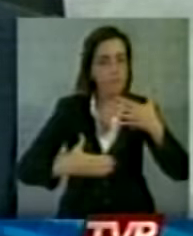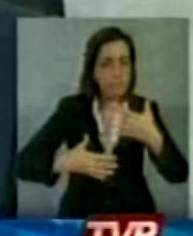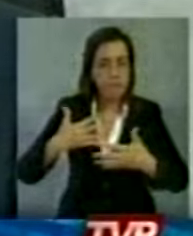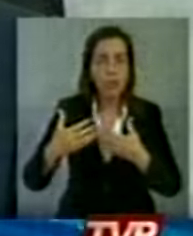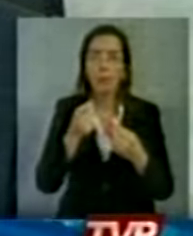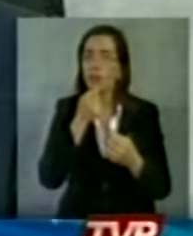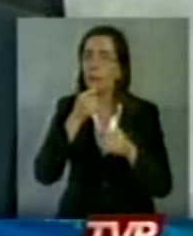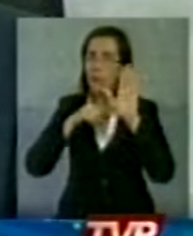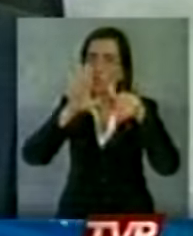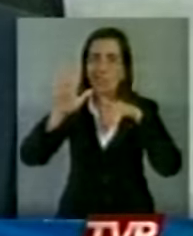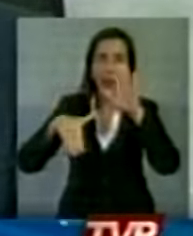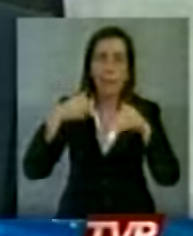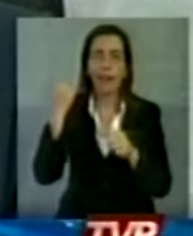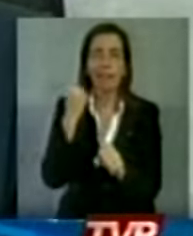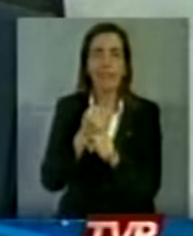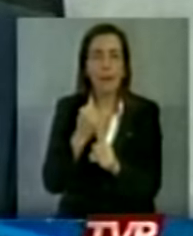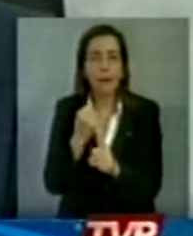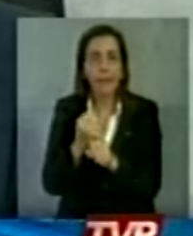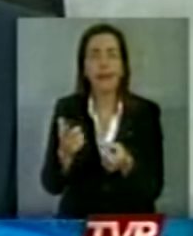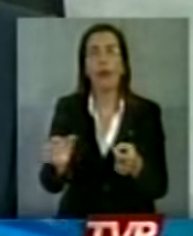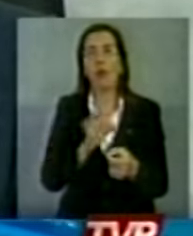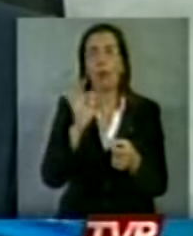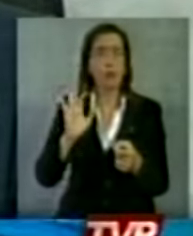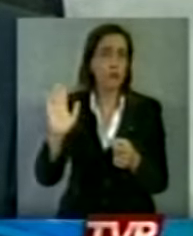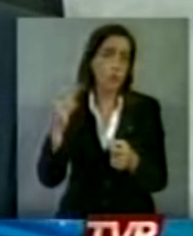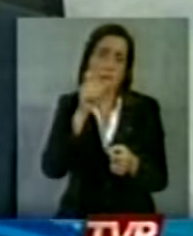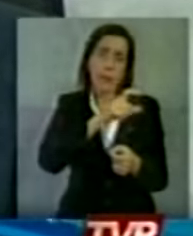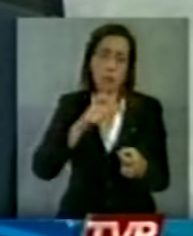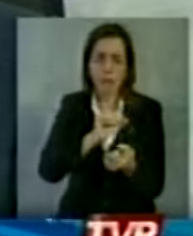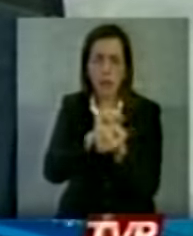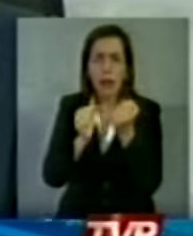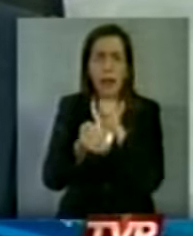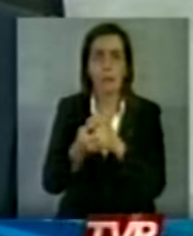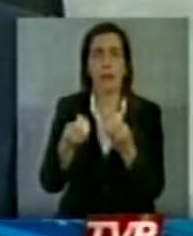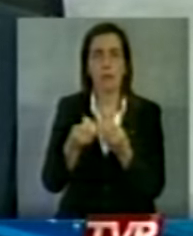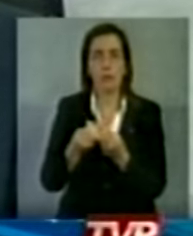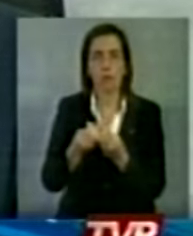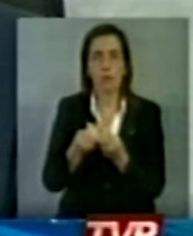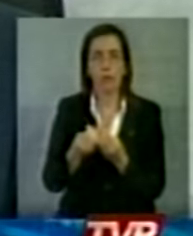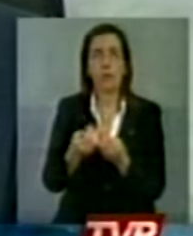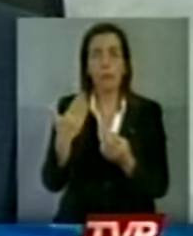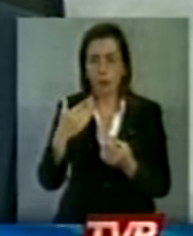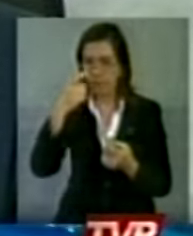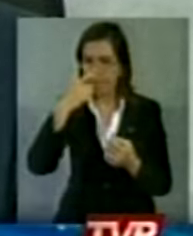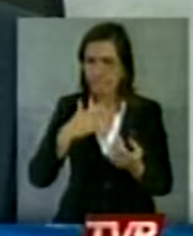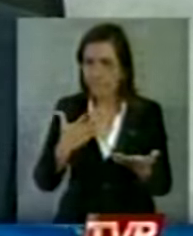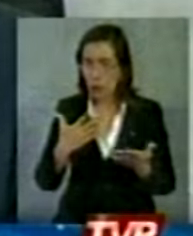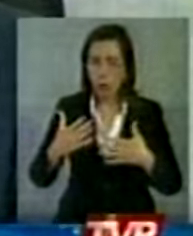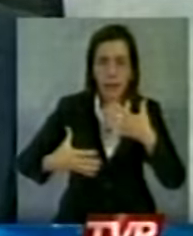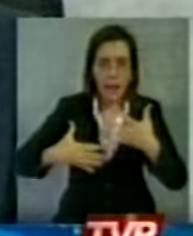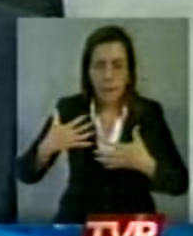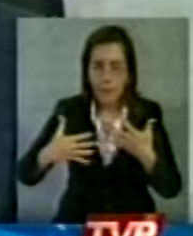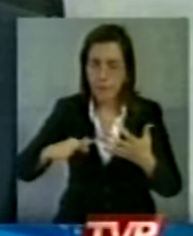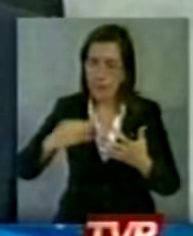en los mercados laborales y en la sociedad como un todo, por lo que la capacidad para adaptarse a los cambios